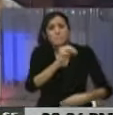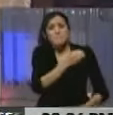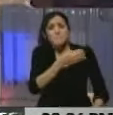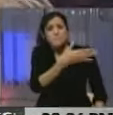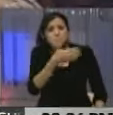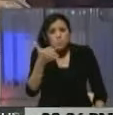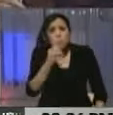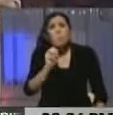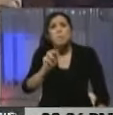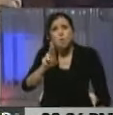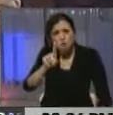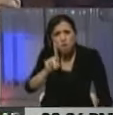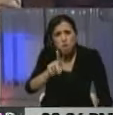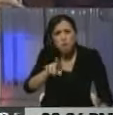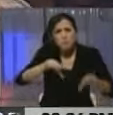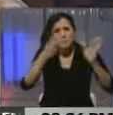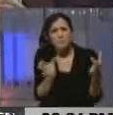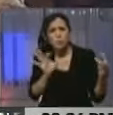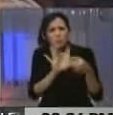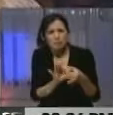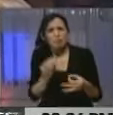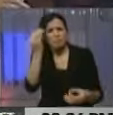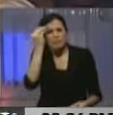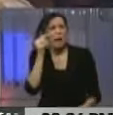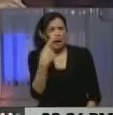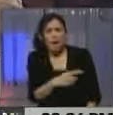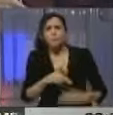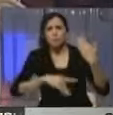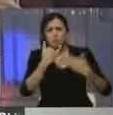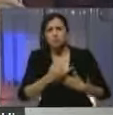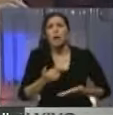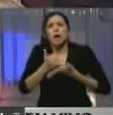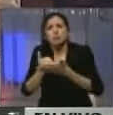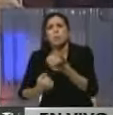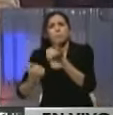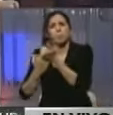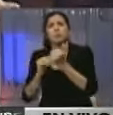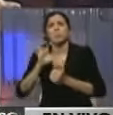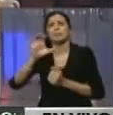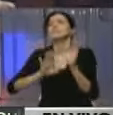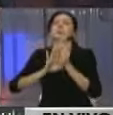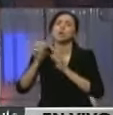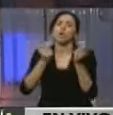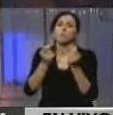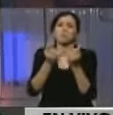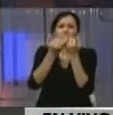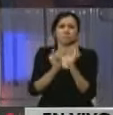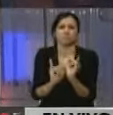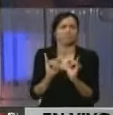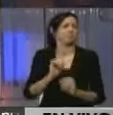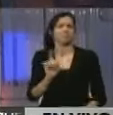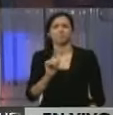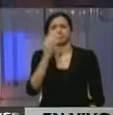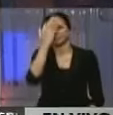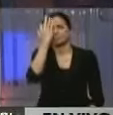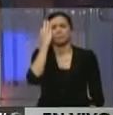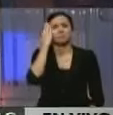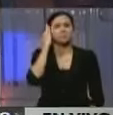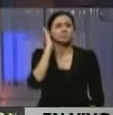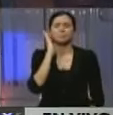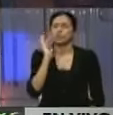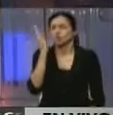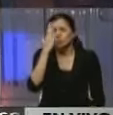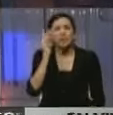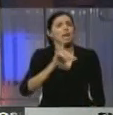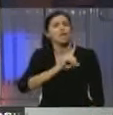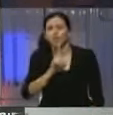¿Ustedes creen que la MUD tiene un proyecto para satisfacer las necesidades del país, desarrollar su economía autónoma? Yo sé que no,